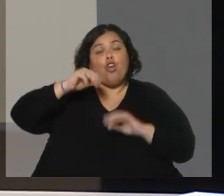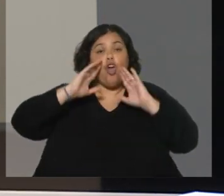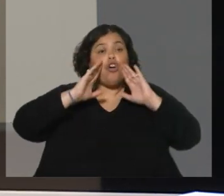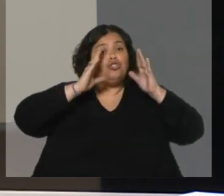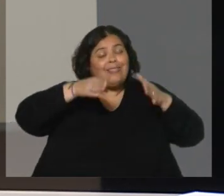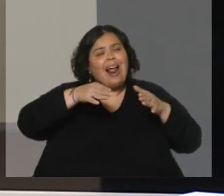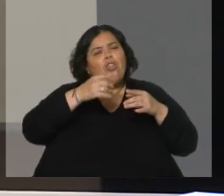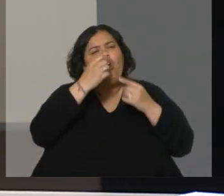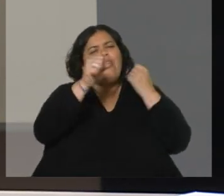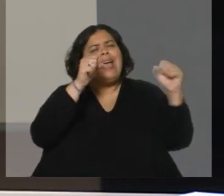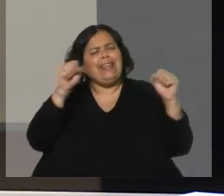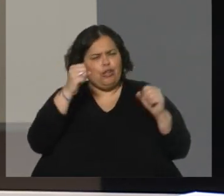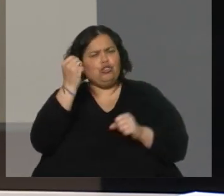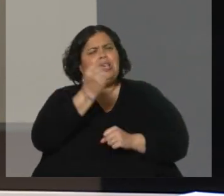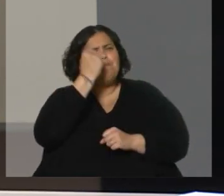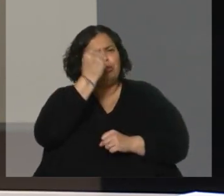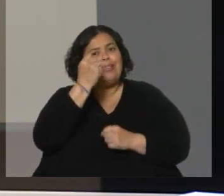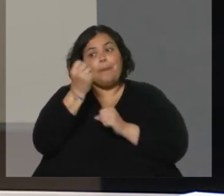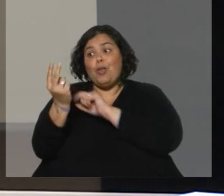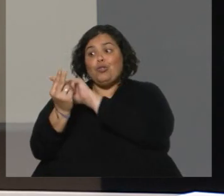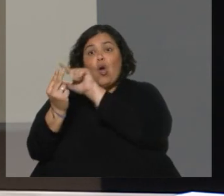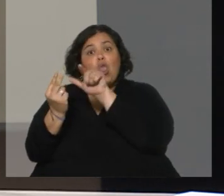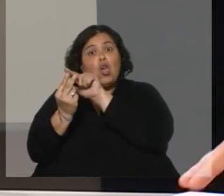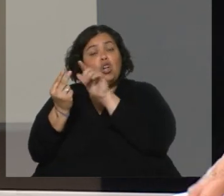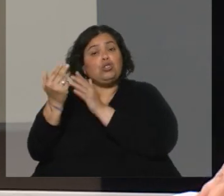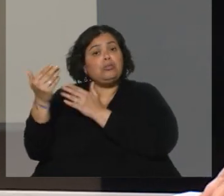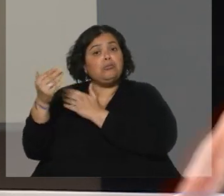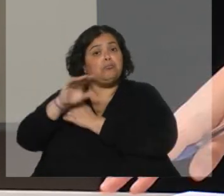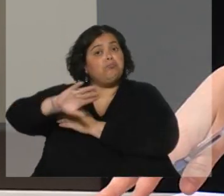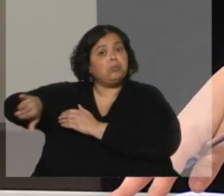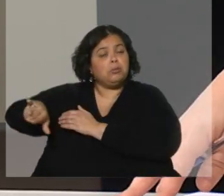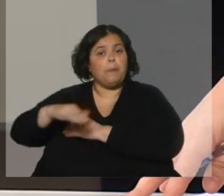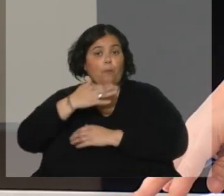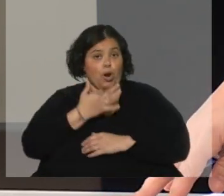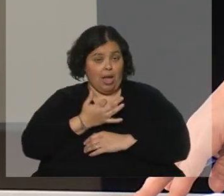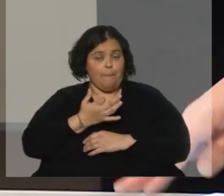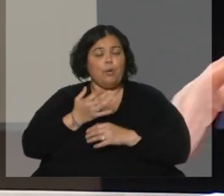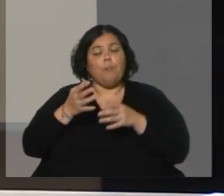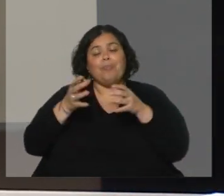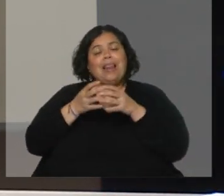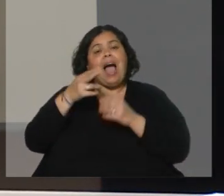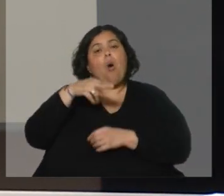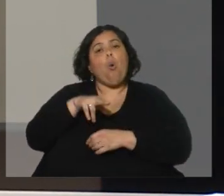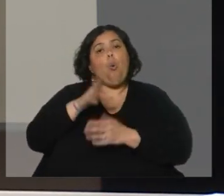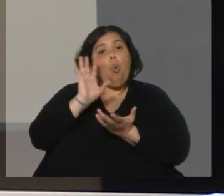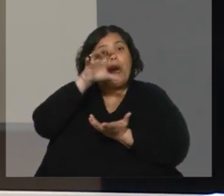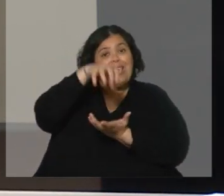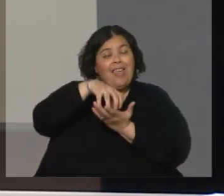importantes pero no son más importantes que estos por ejemplo hay una estructura una unidad de víctimas que tiene